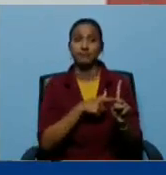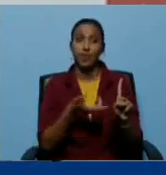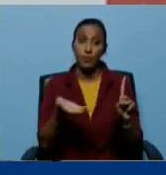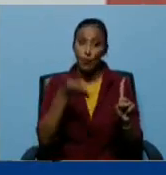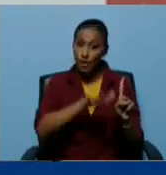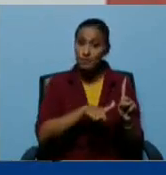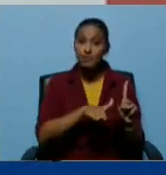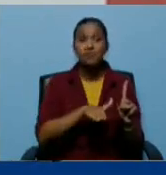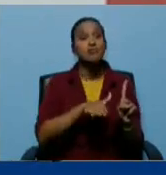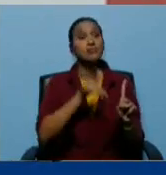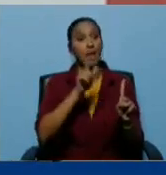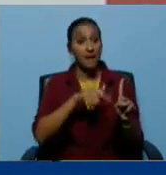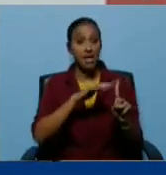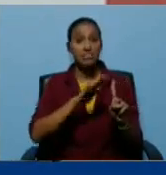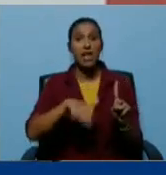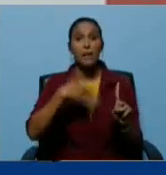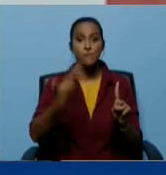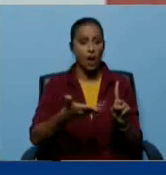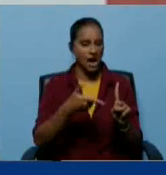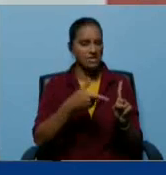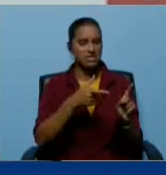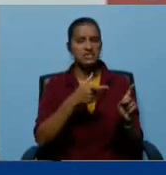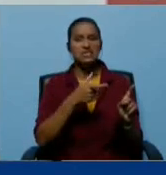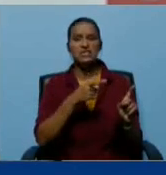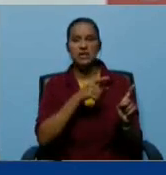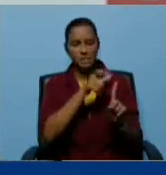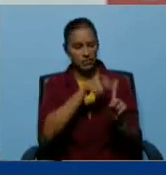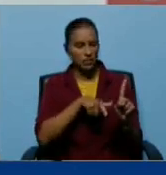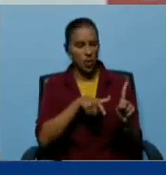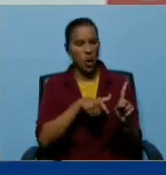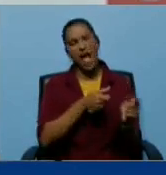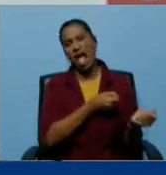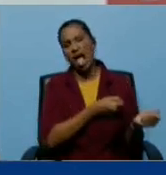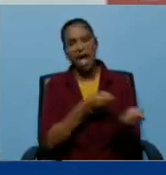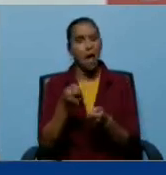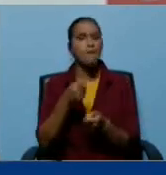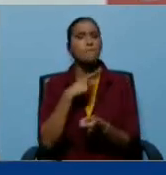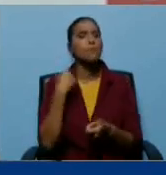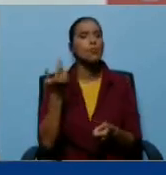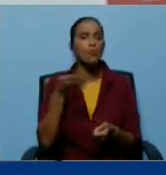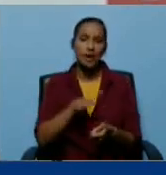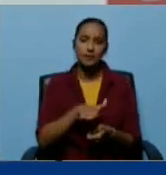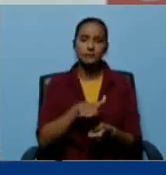Humillaron su cadáver después. Están capturados todos, autores